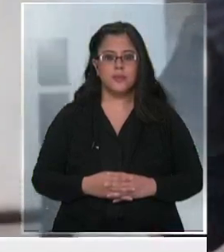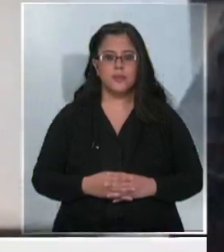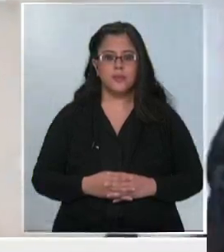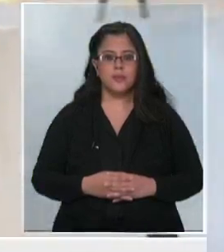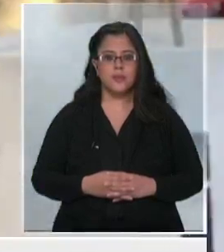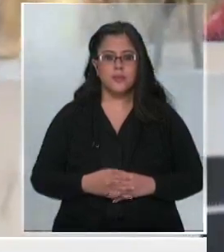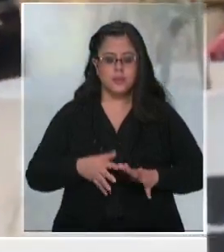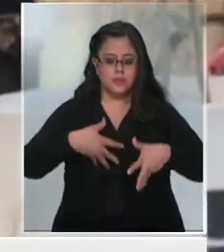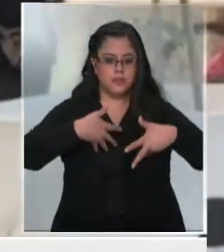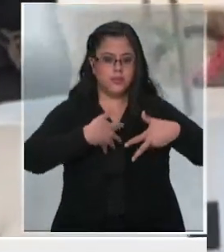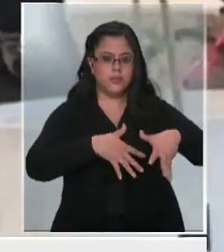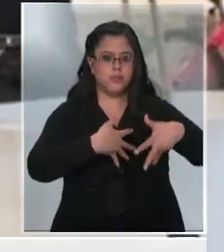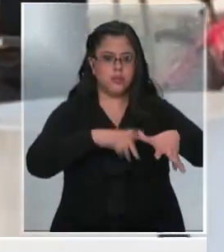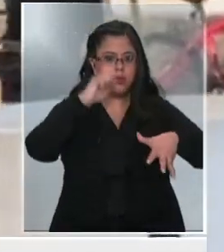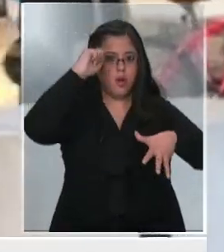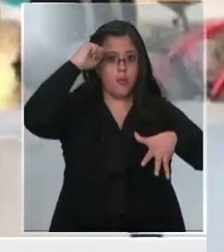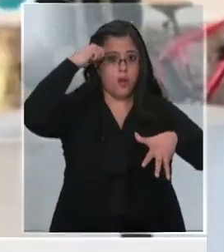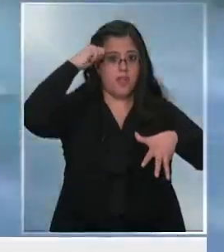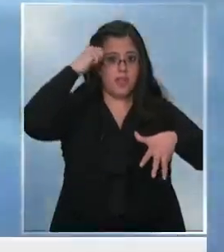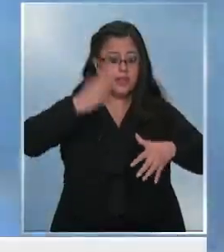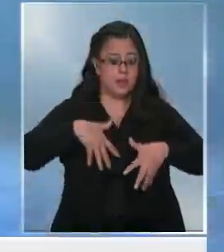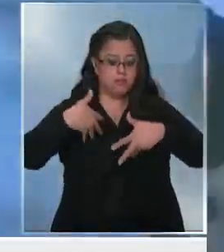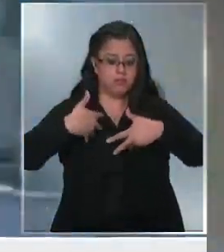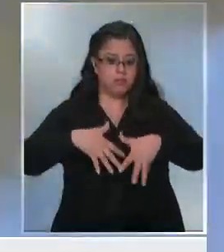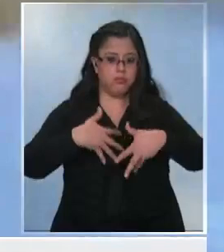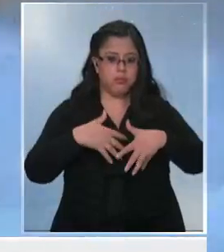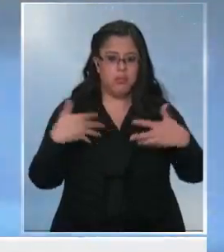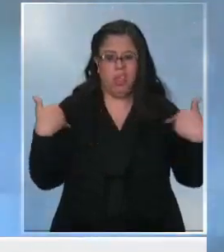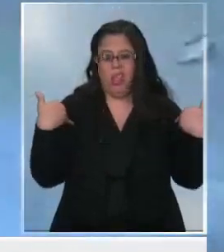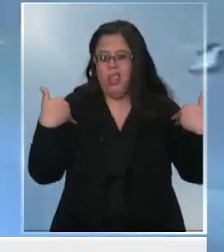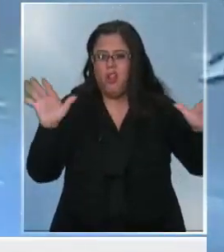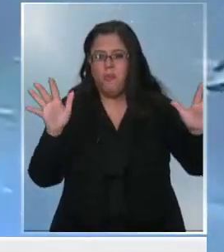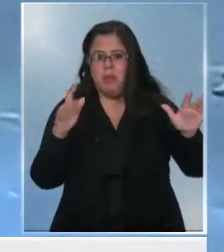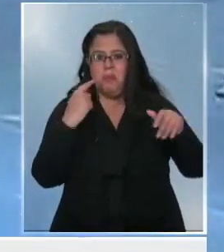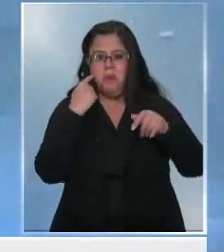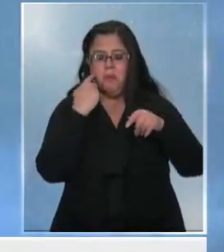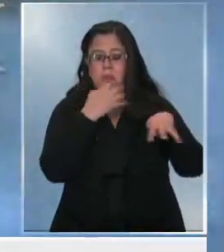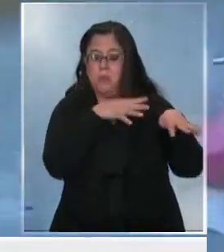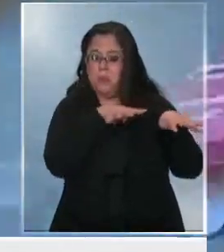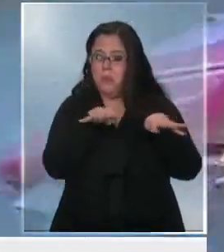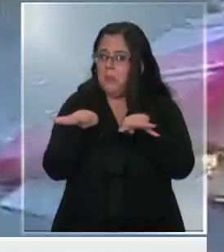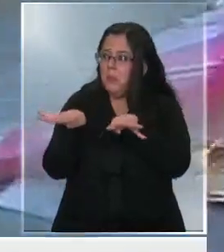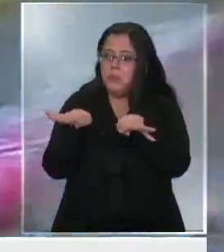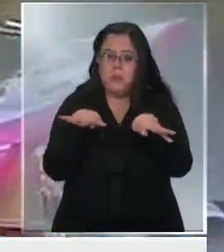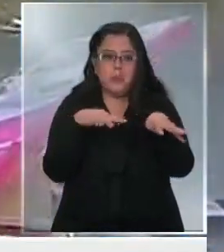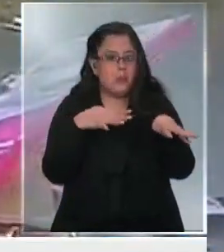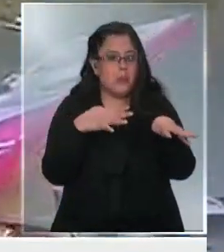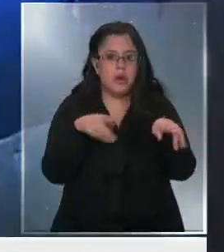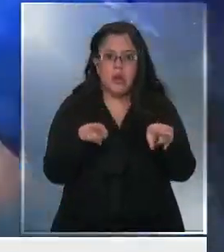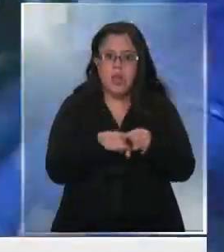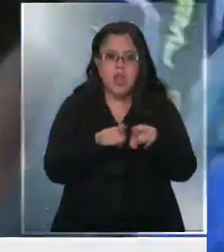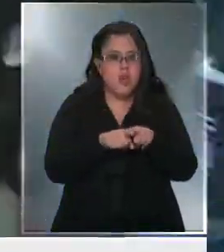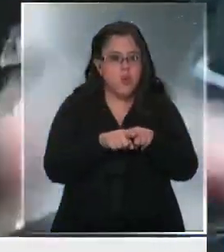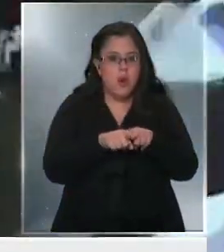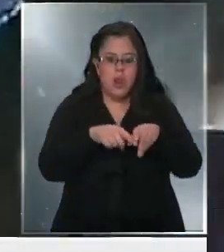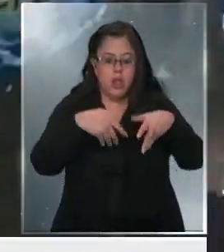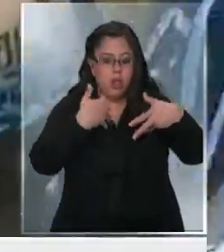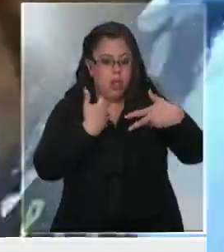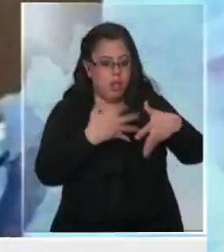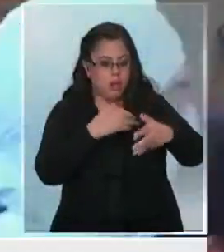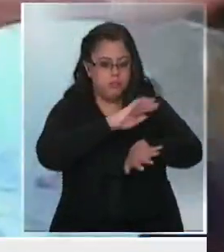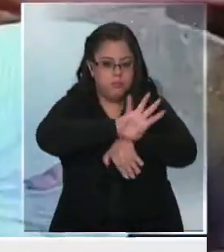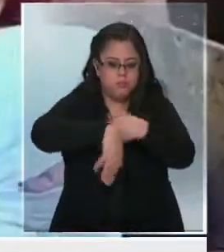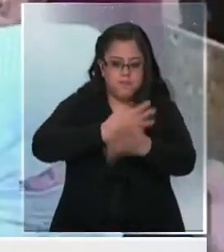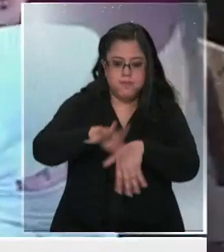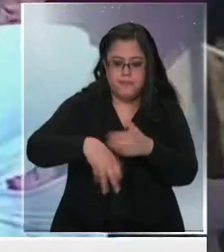Avanzaron por Providencia hacia el poniente y daba lo mismo hacia dónde mirar. En todos los rincones había signos de su avance.